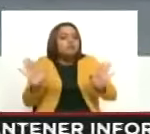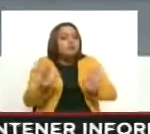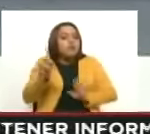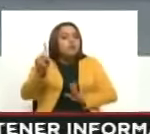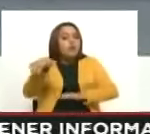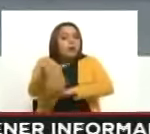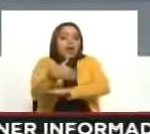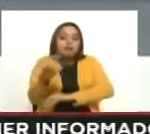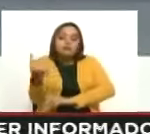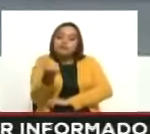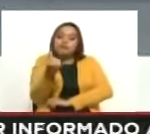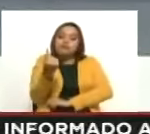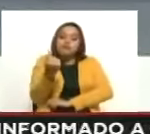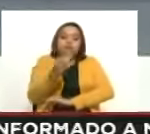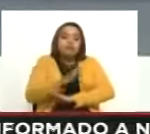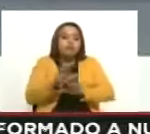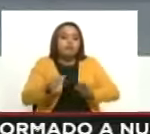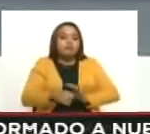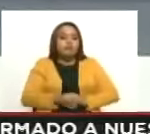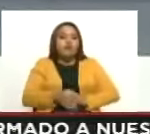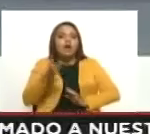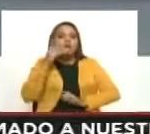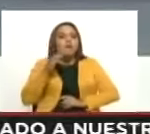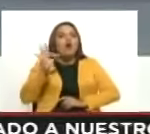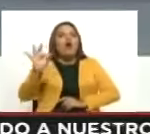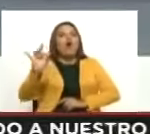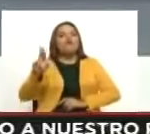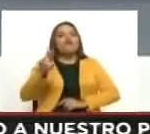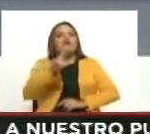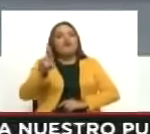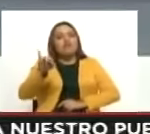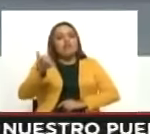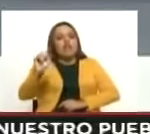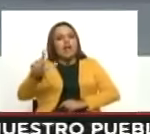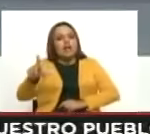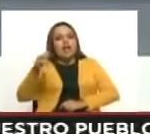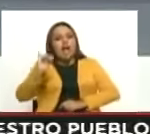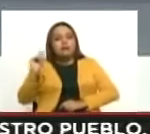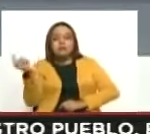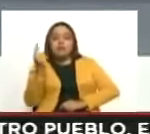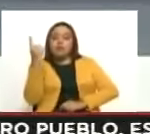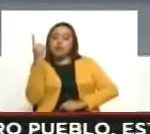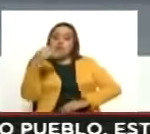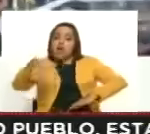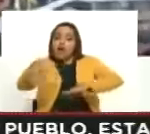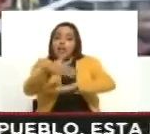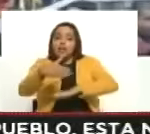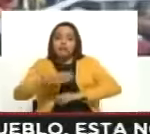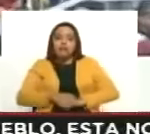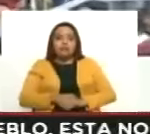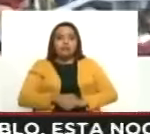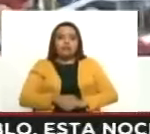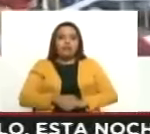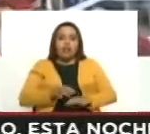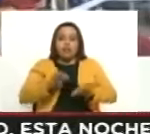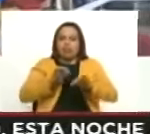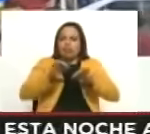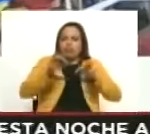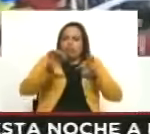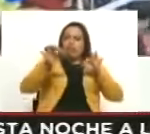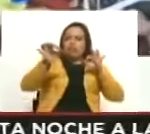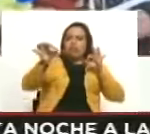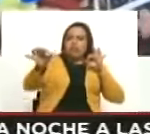sola. El Furrial es una calle, tiene otras calles, pero la calle principal del Furrial es de extremo a extremo,